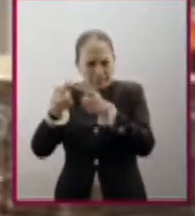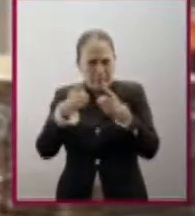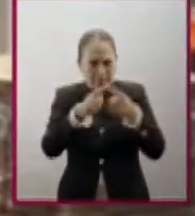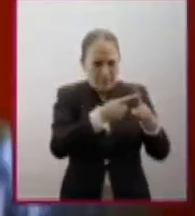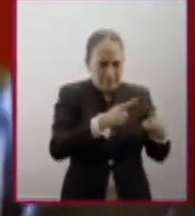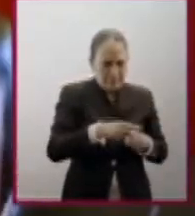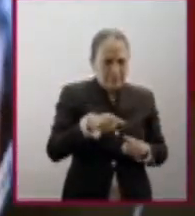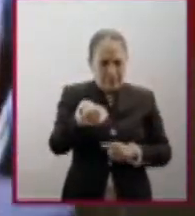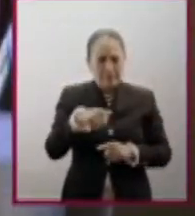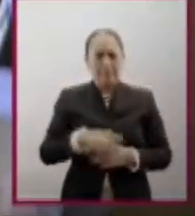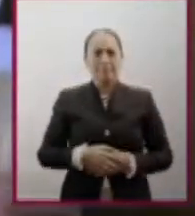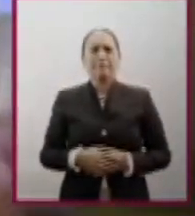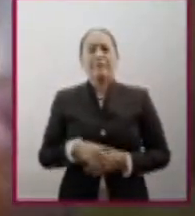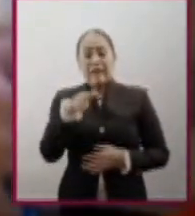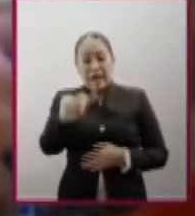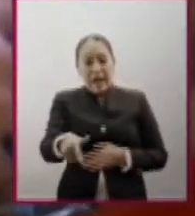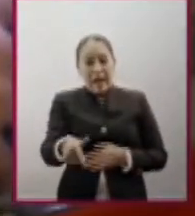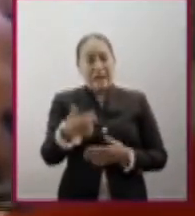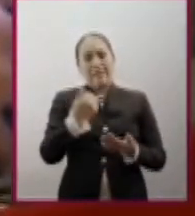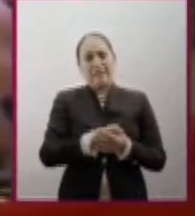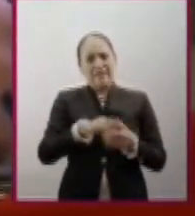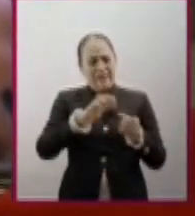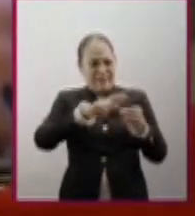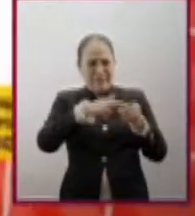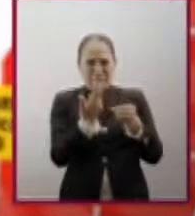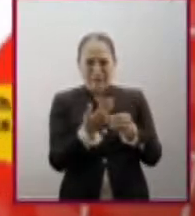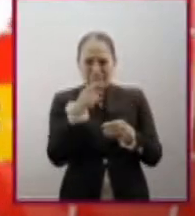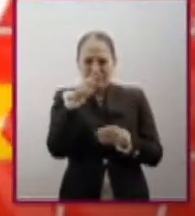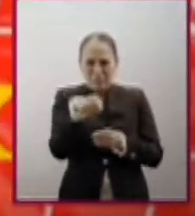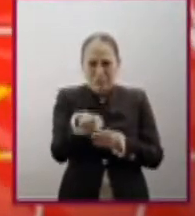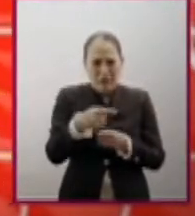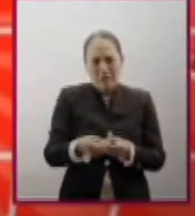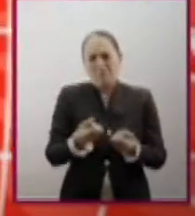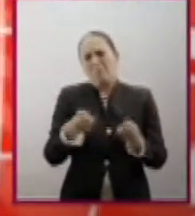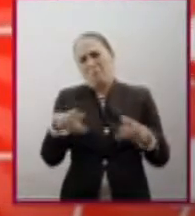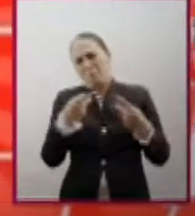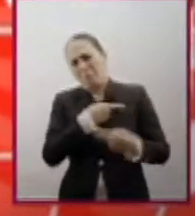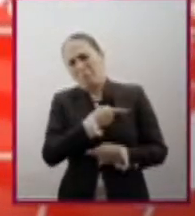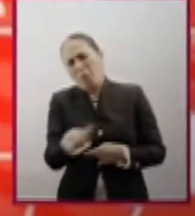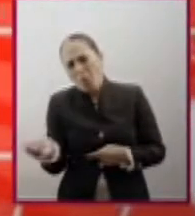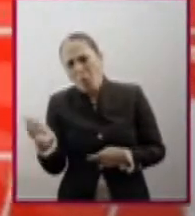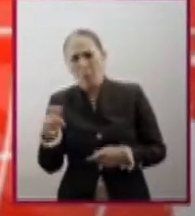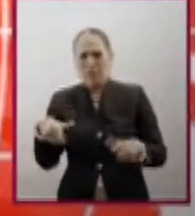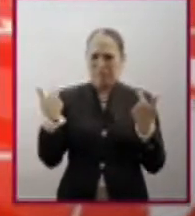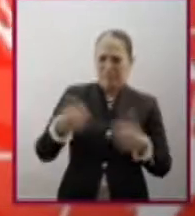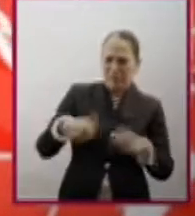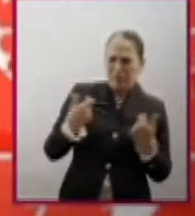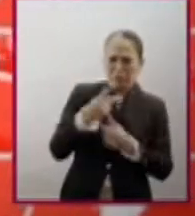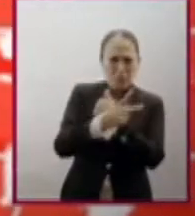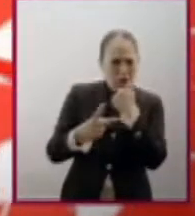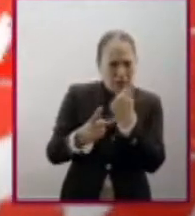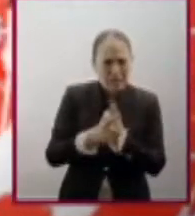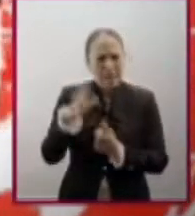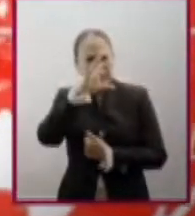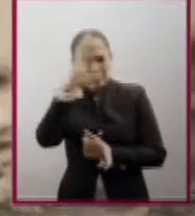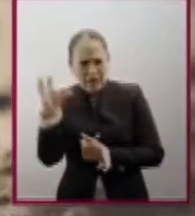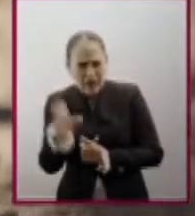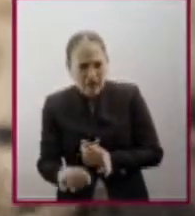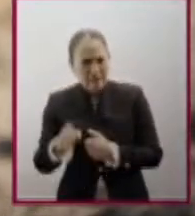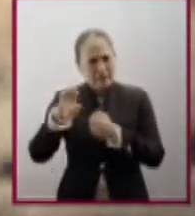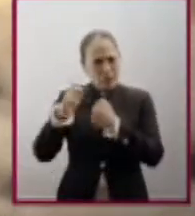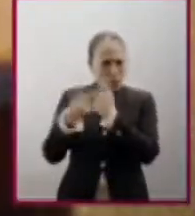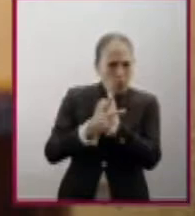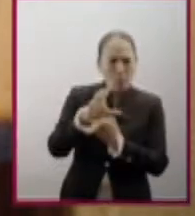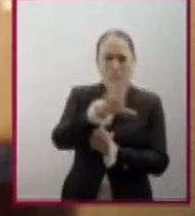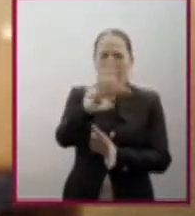Gracias a eso, esta oscura bebida llega a todas las partes del mundo, países ricos, países pobres, asiáticos, europeos, africanos, a